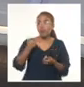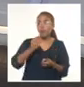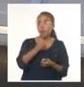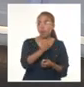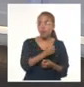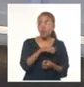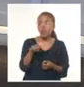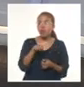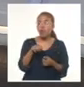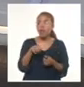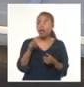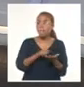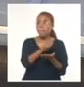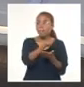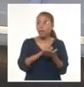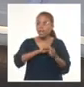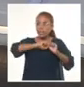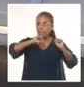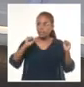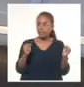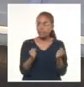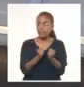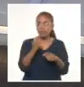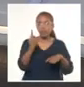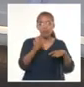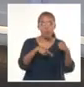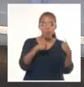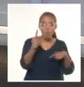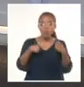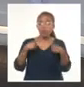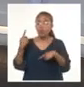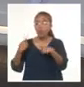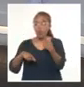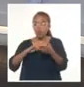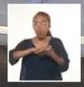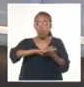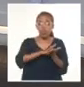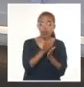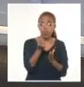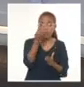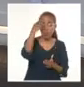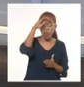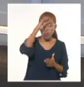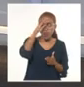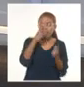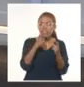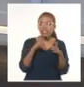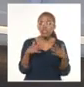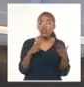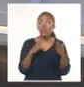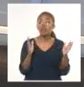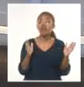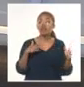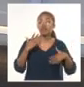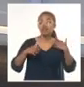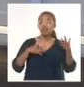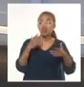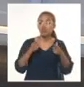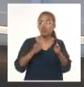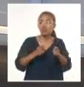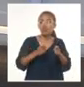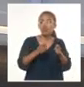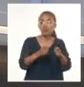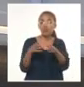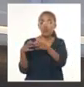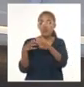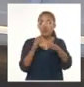mismo tiempo es un contrasentido porque aplastar la economía cubana implica un estímulo a la migración hacia Estados Unidos